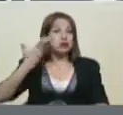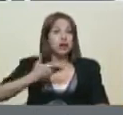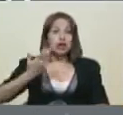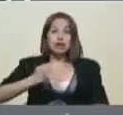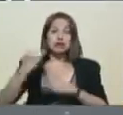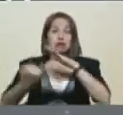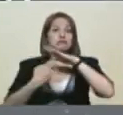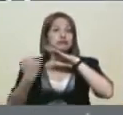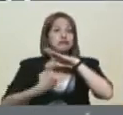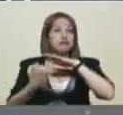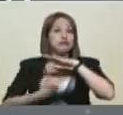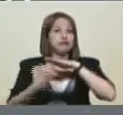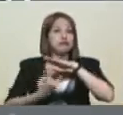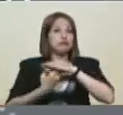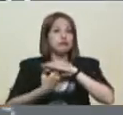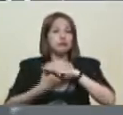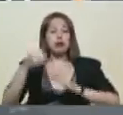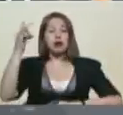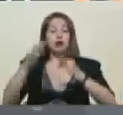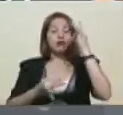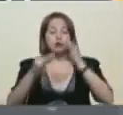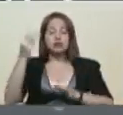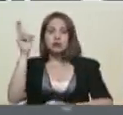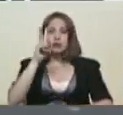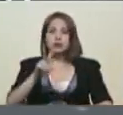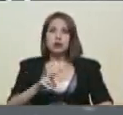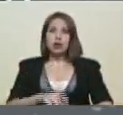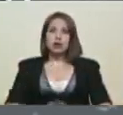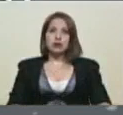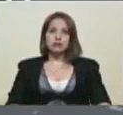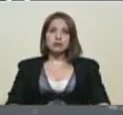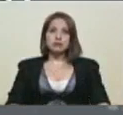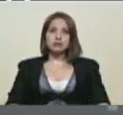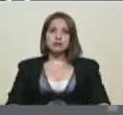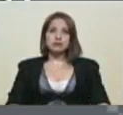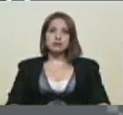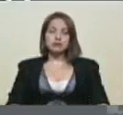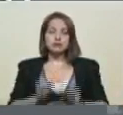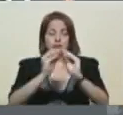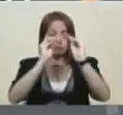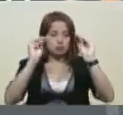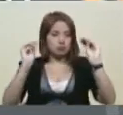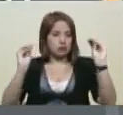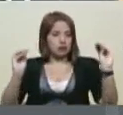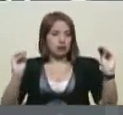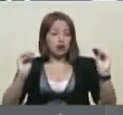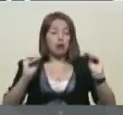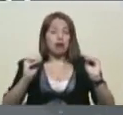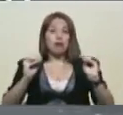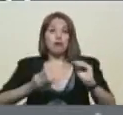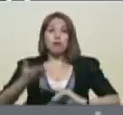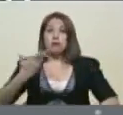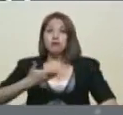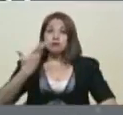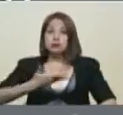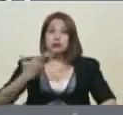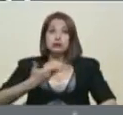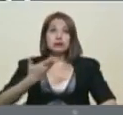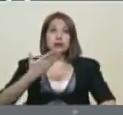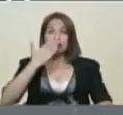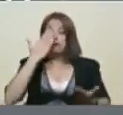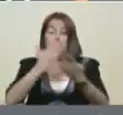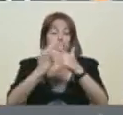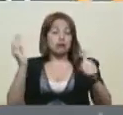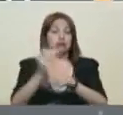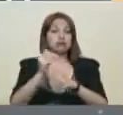institución para la justicia venezolana. El anuncio creo importante y de fondo frente al